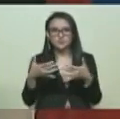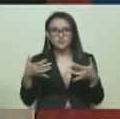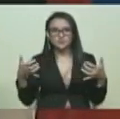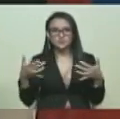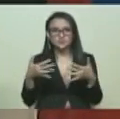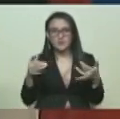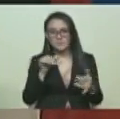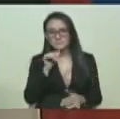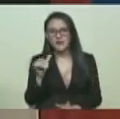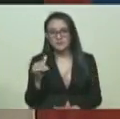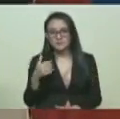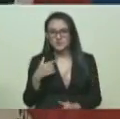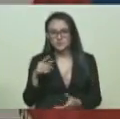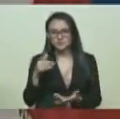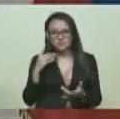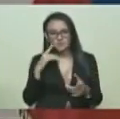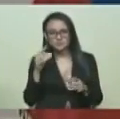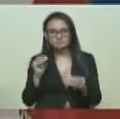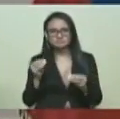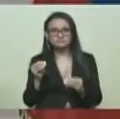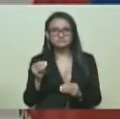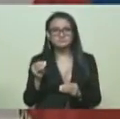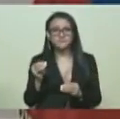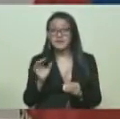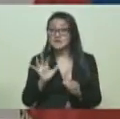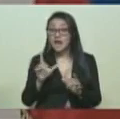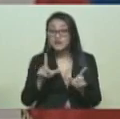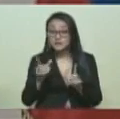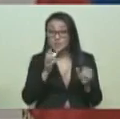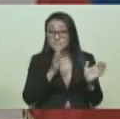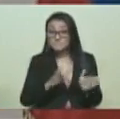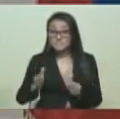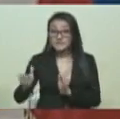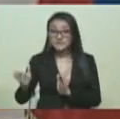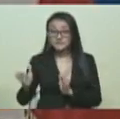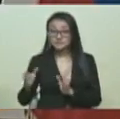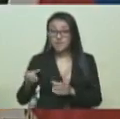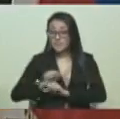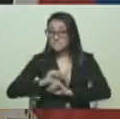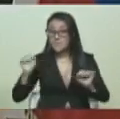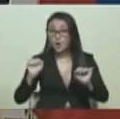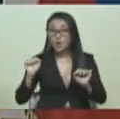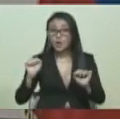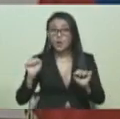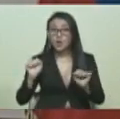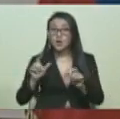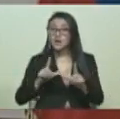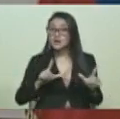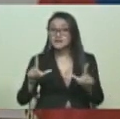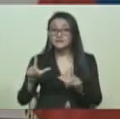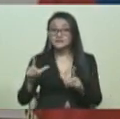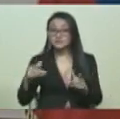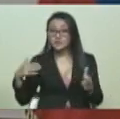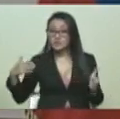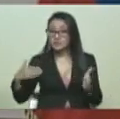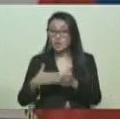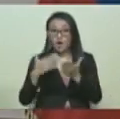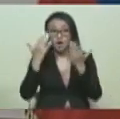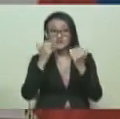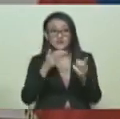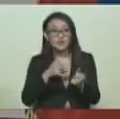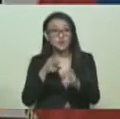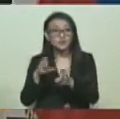de ellos. Es decir, que ya estaban planificando con los artefactos explosivos incautados atentados